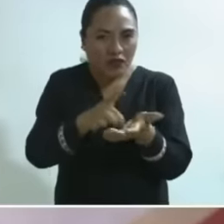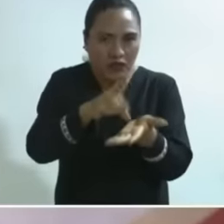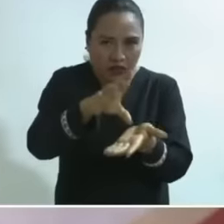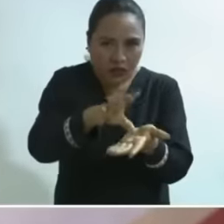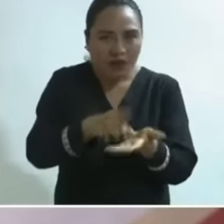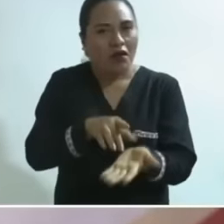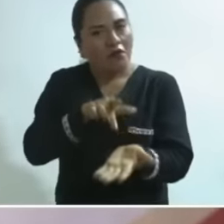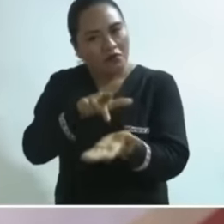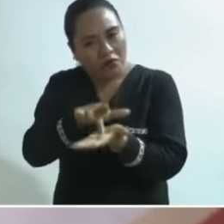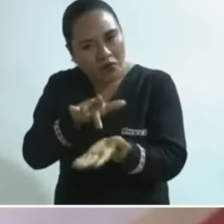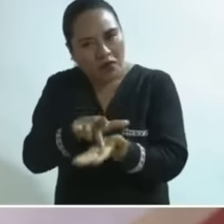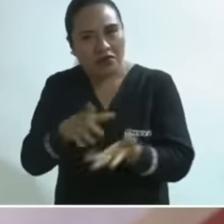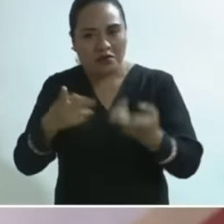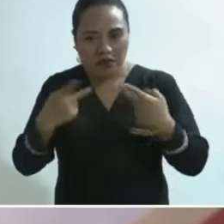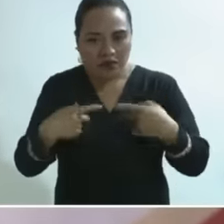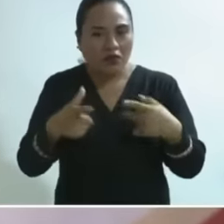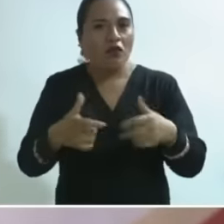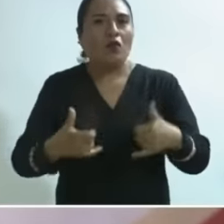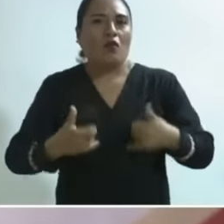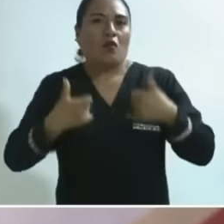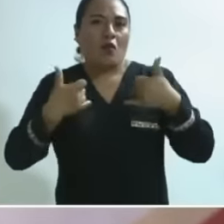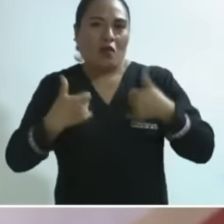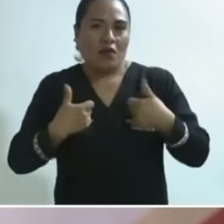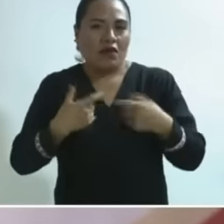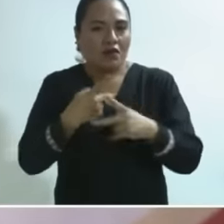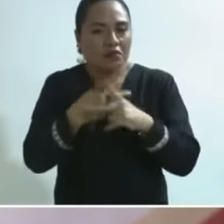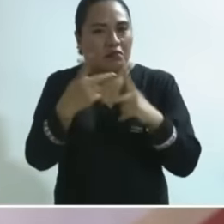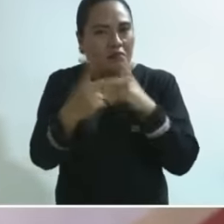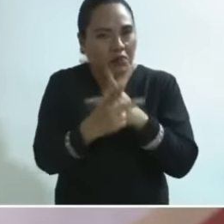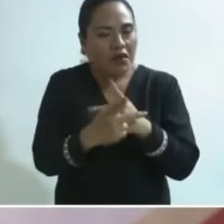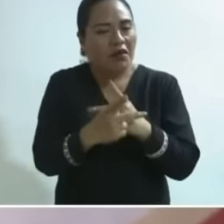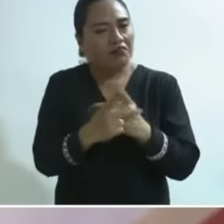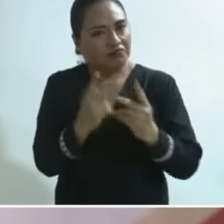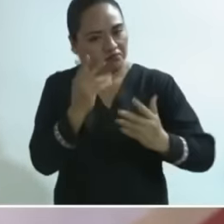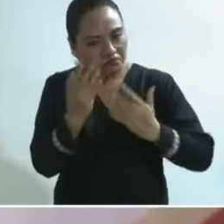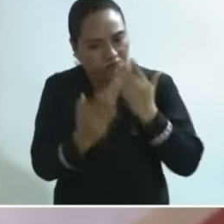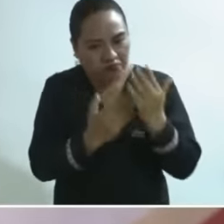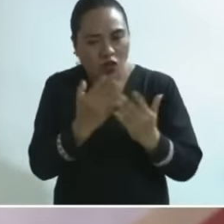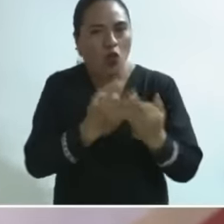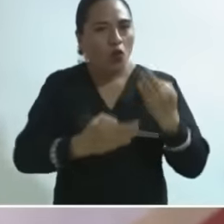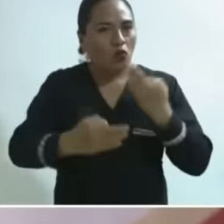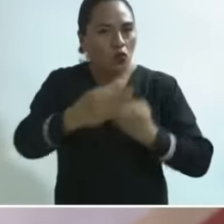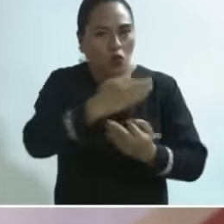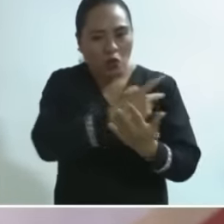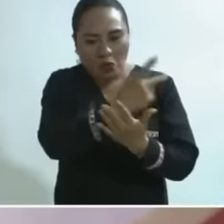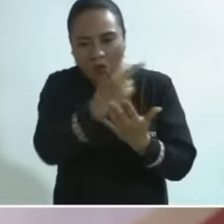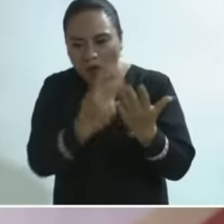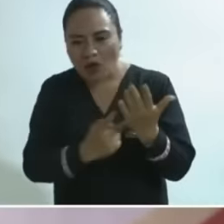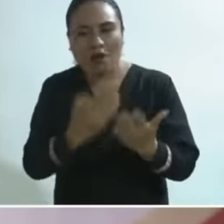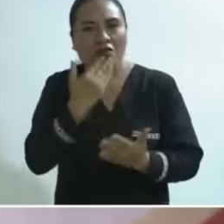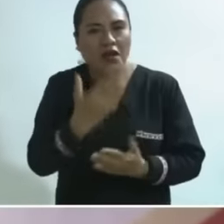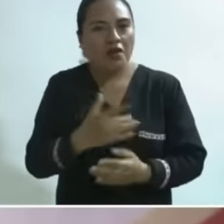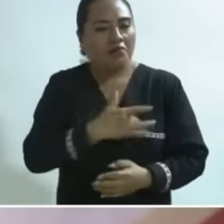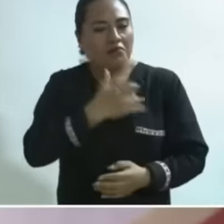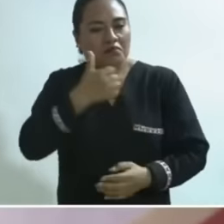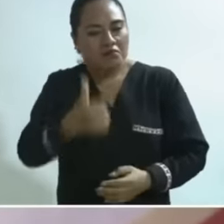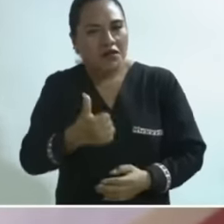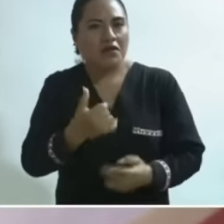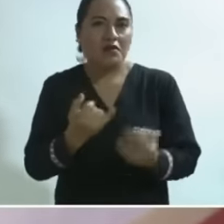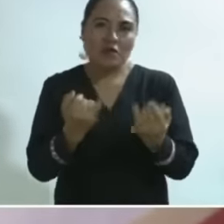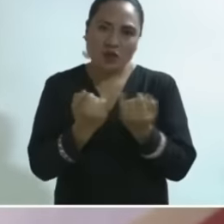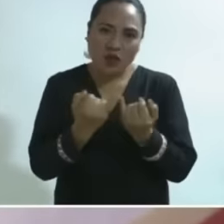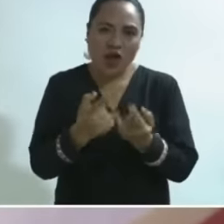el programa a los jóvenes de preparatoria, todos los programas de bienestar y también el programa